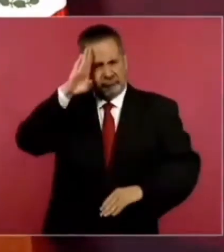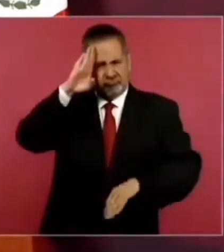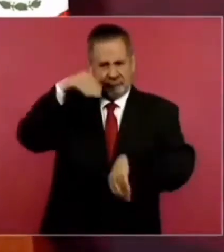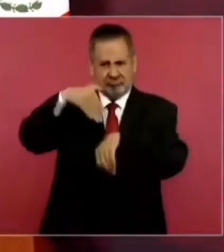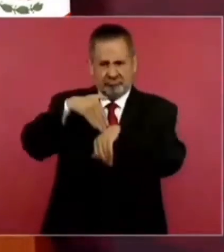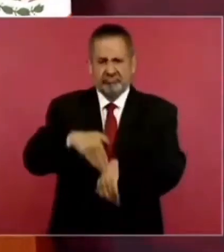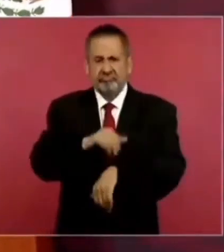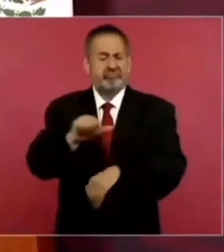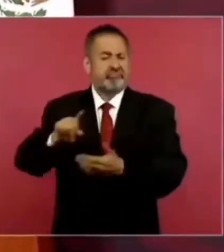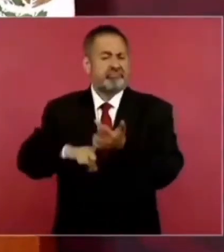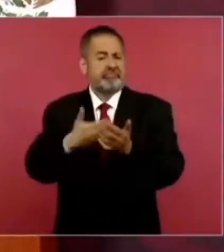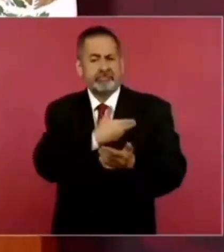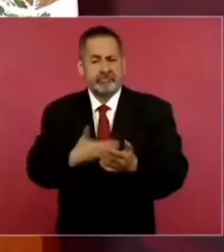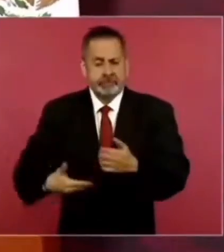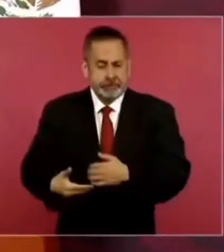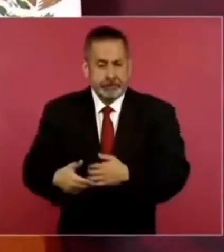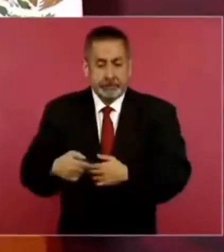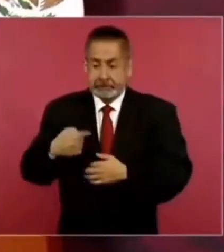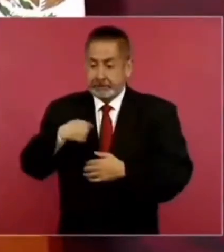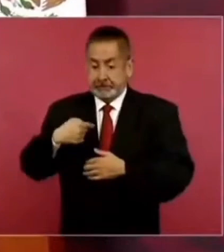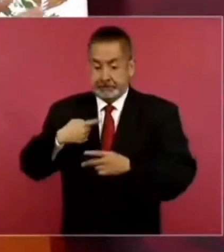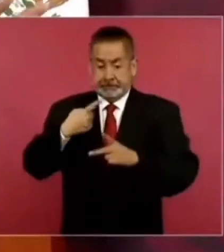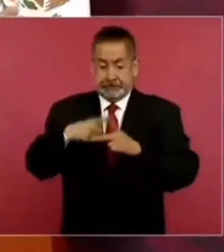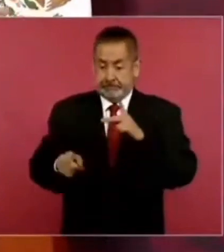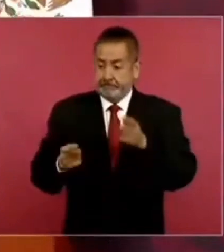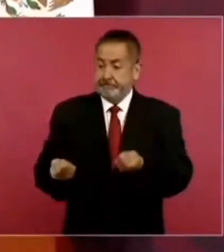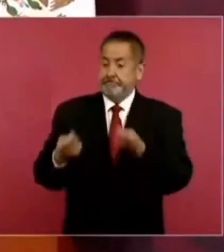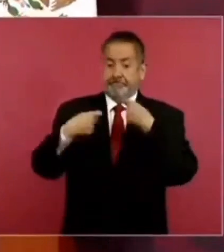presidente, ya cuando entré